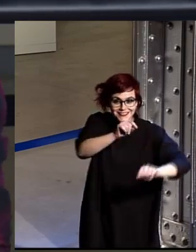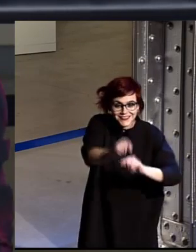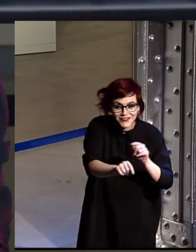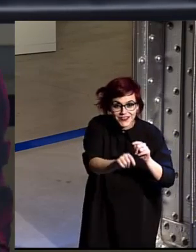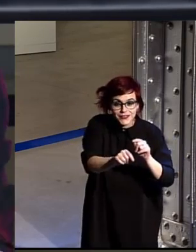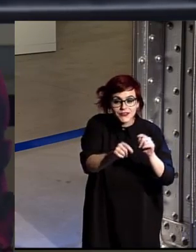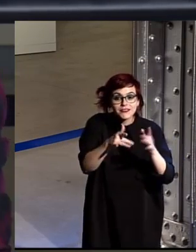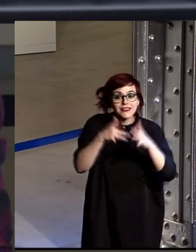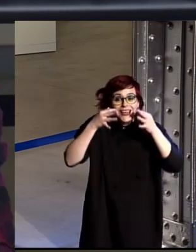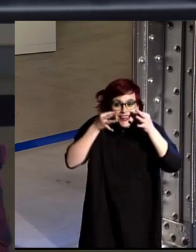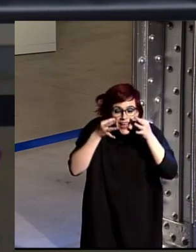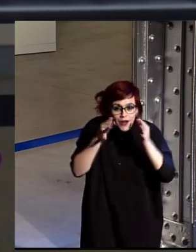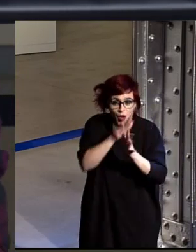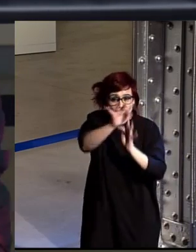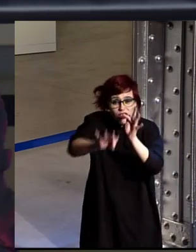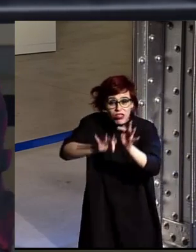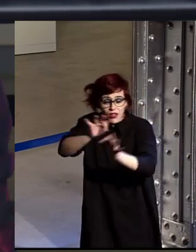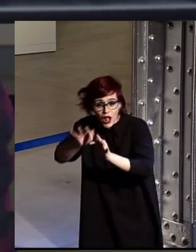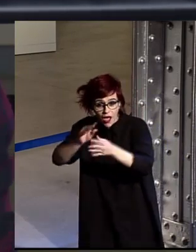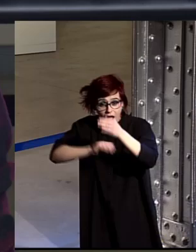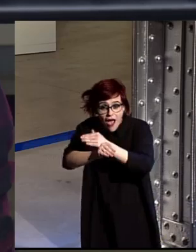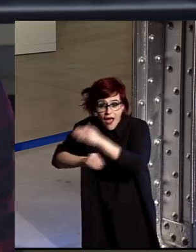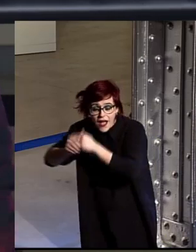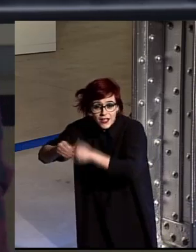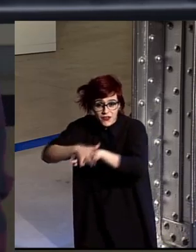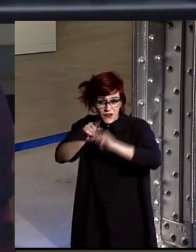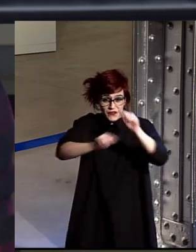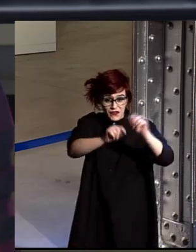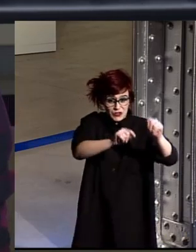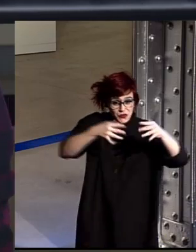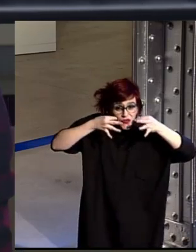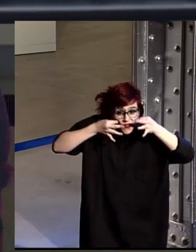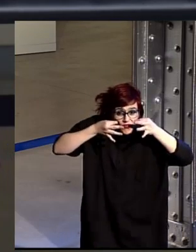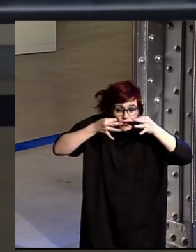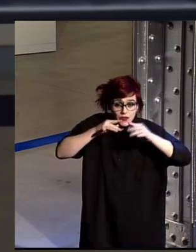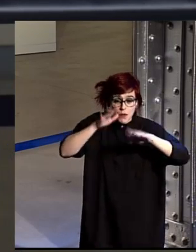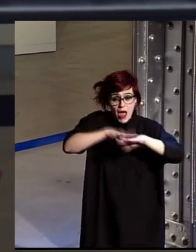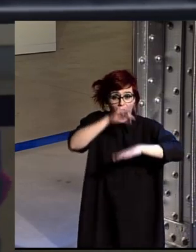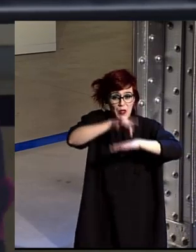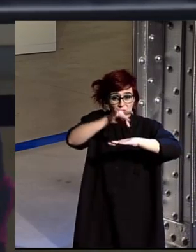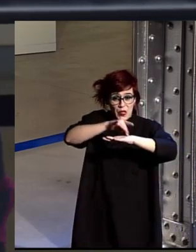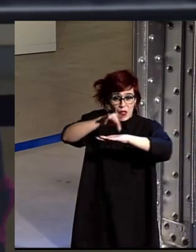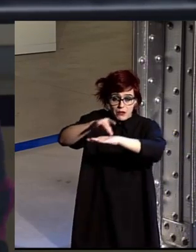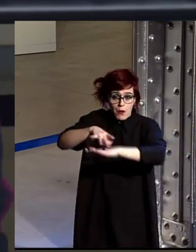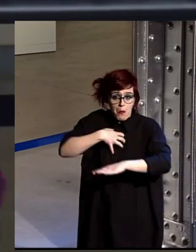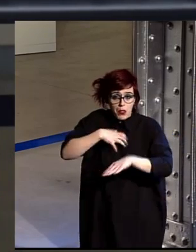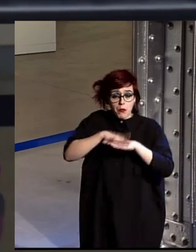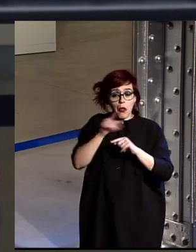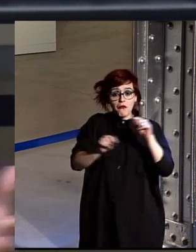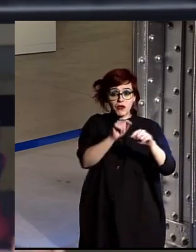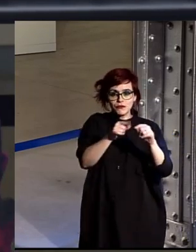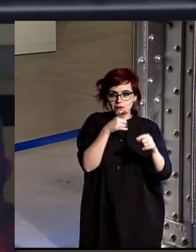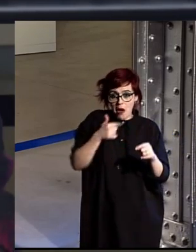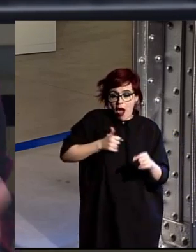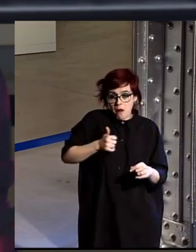pueden generar un ciclo completo, no pueden producir muchos más virus que sean patogénicos, pues son vectores estupendos. Son sitios donde tú